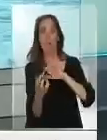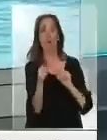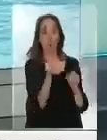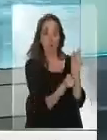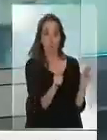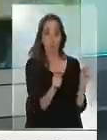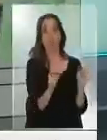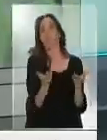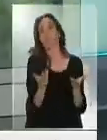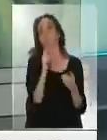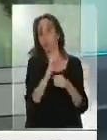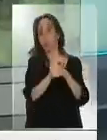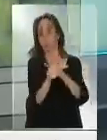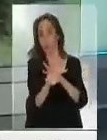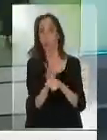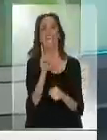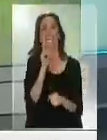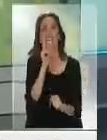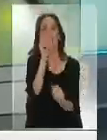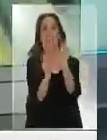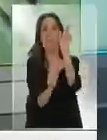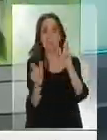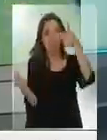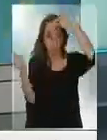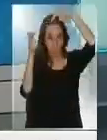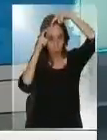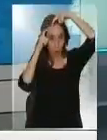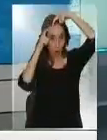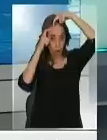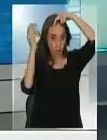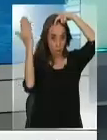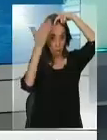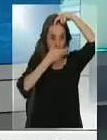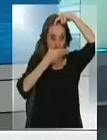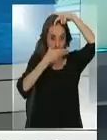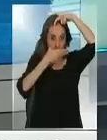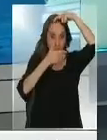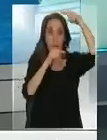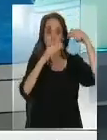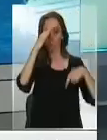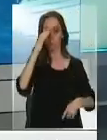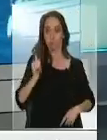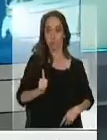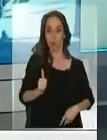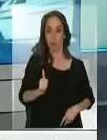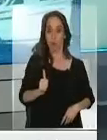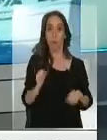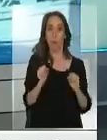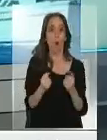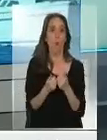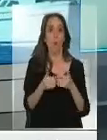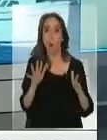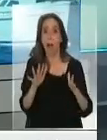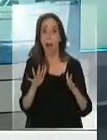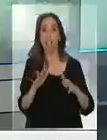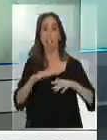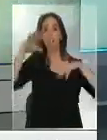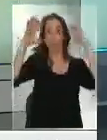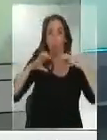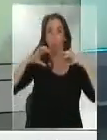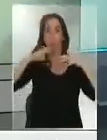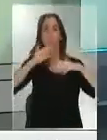ejemplo la pandemia. Nos referimos a los boinas negras, soldados capaces de operar en cualquier condición o